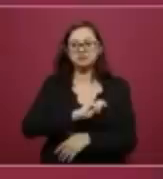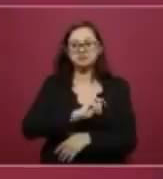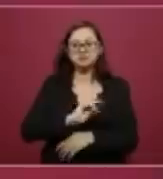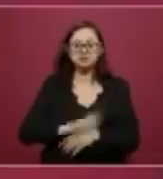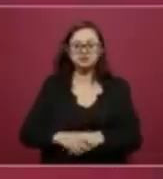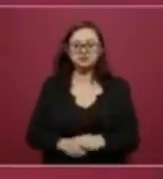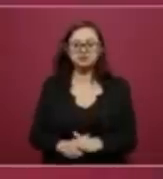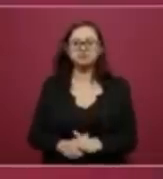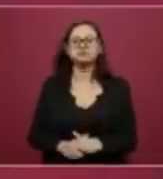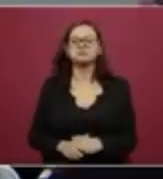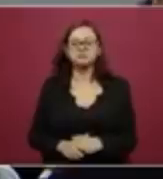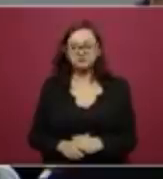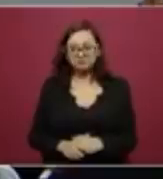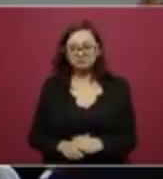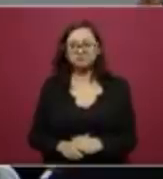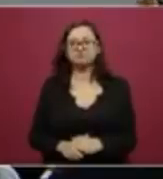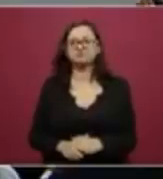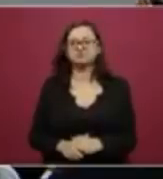Sí,